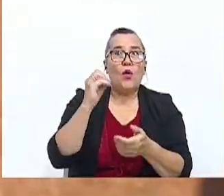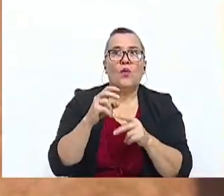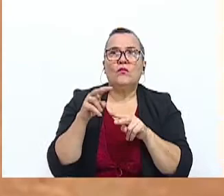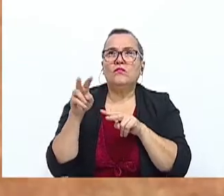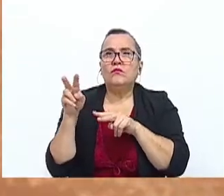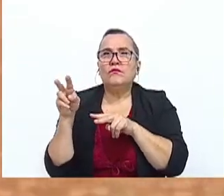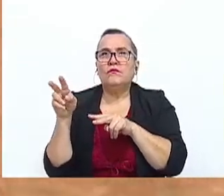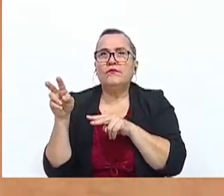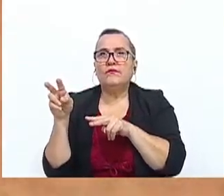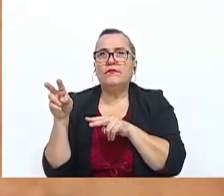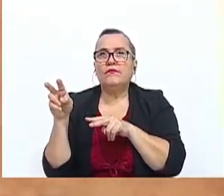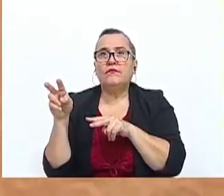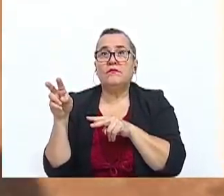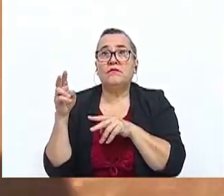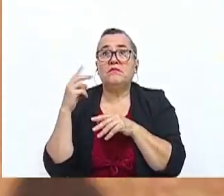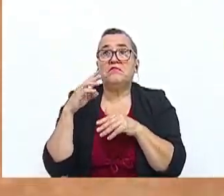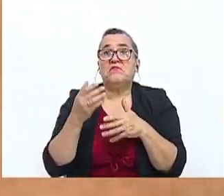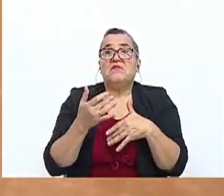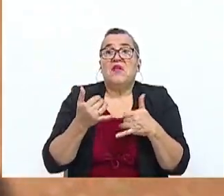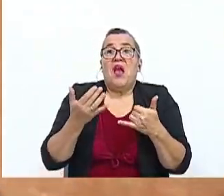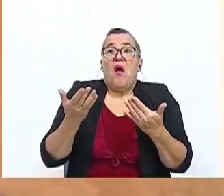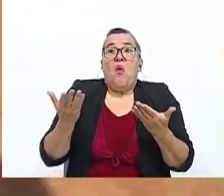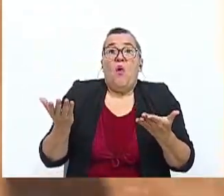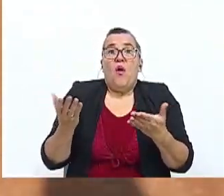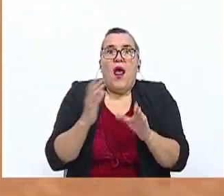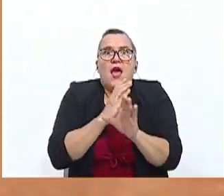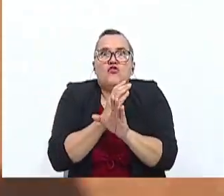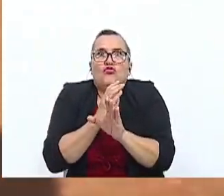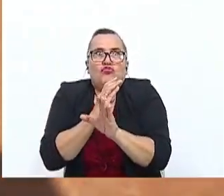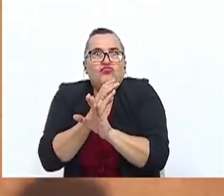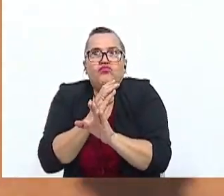Yo creo que ellos ahora andan más